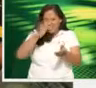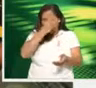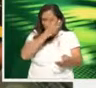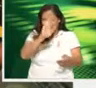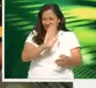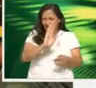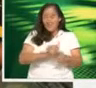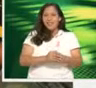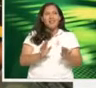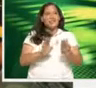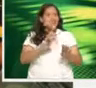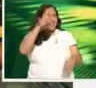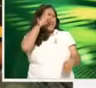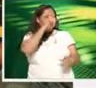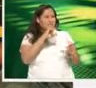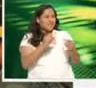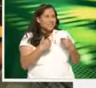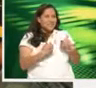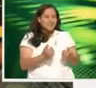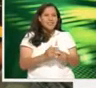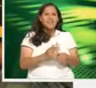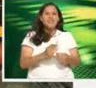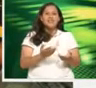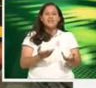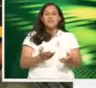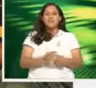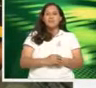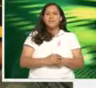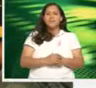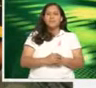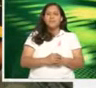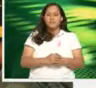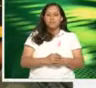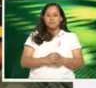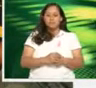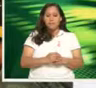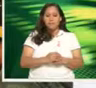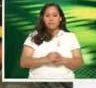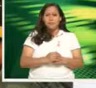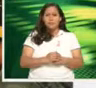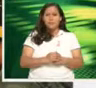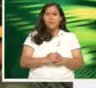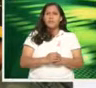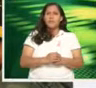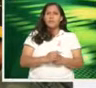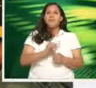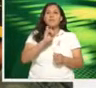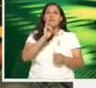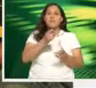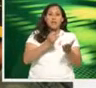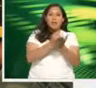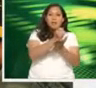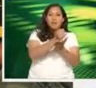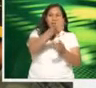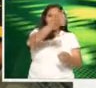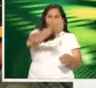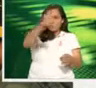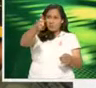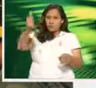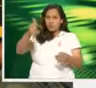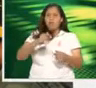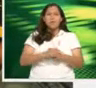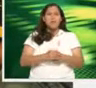de trabajo entenderlo, sobre todo dar ese paso, ¿no? Digo, es a través de la misma toma de decisiones que tiene cada quien, pero ya pertenecer o el